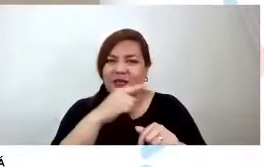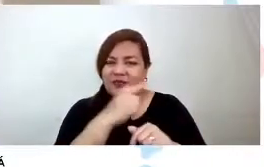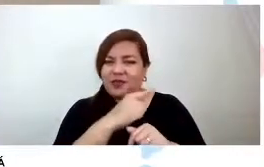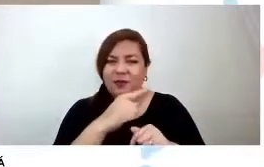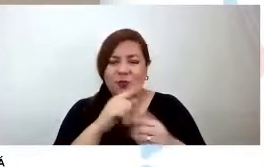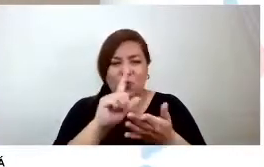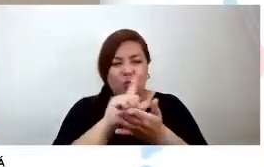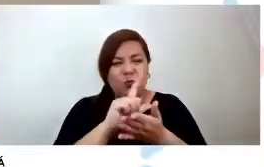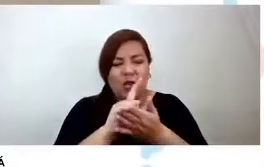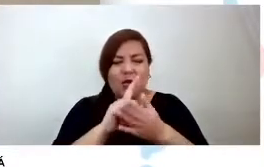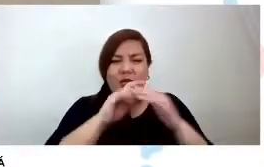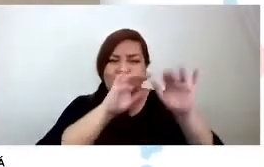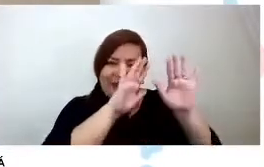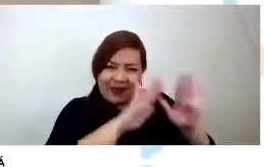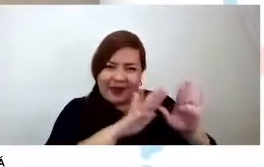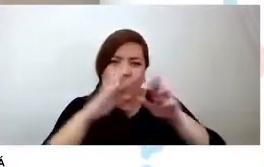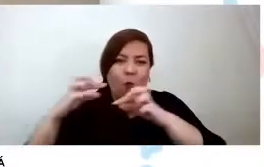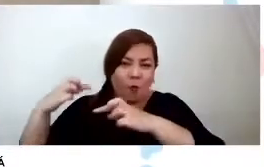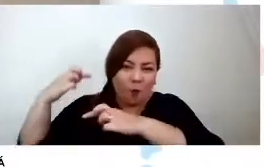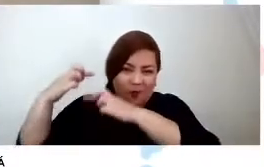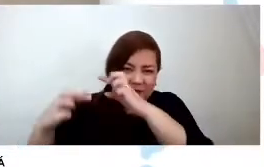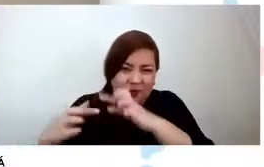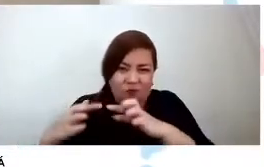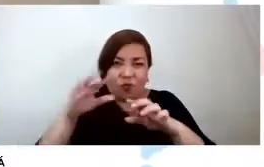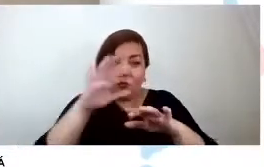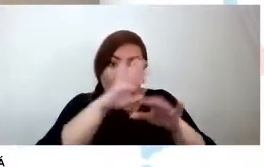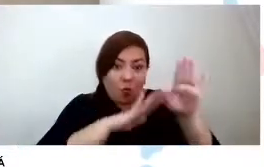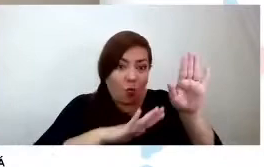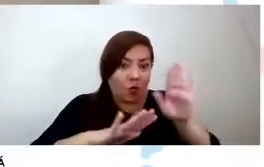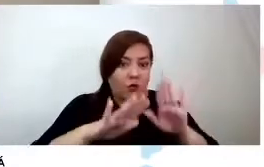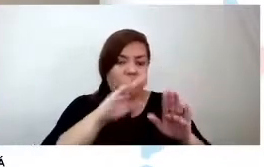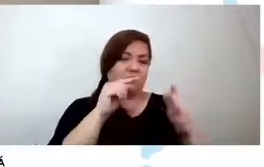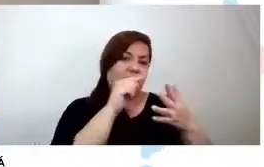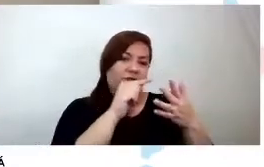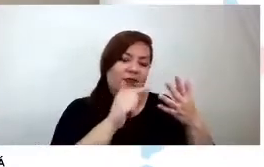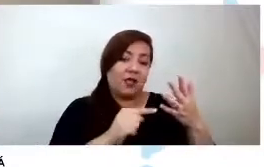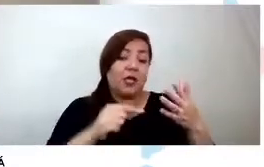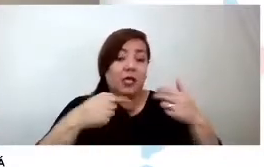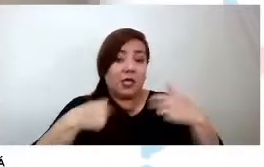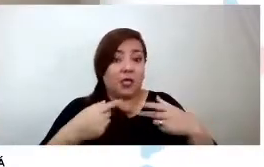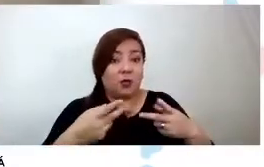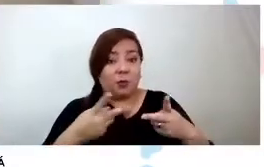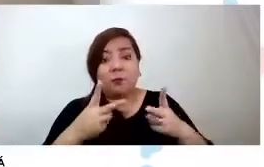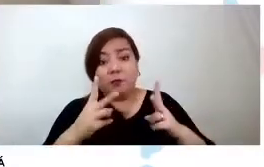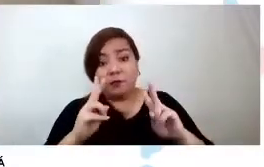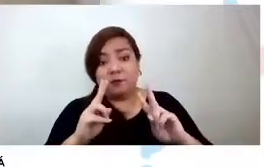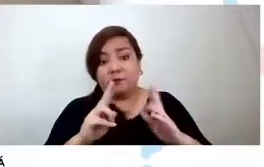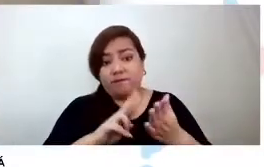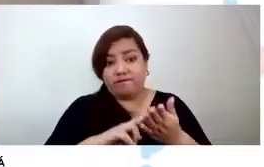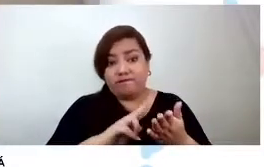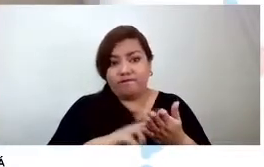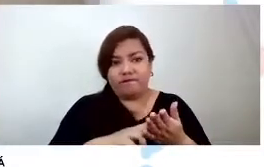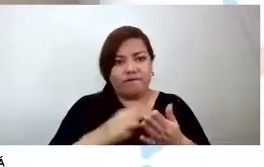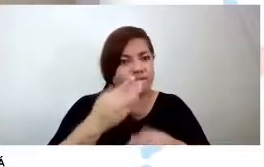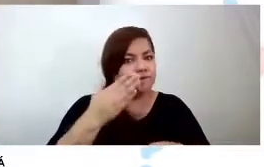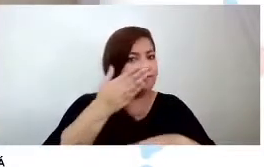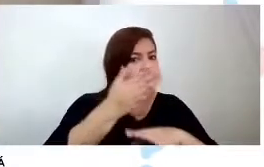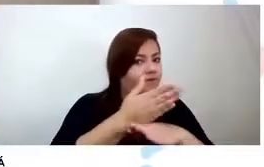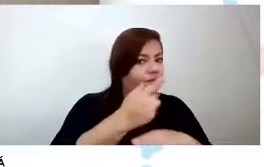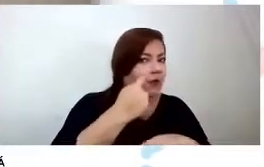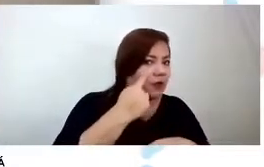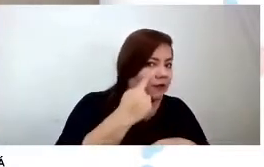adecuada que nos permita visitar esos